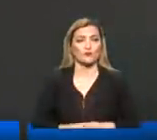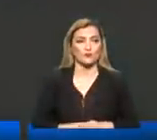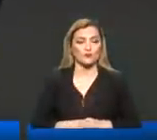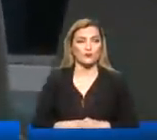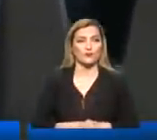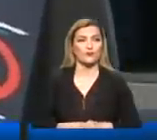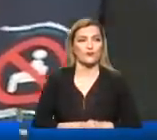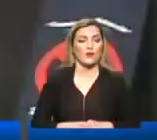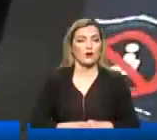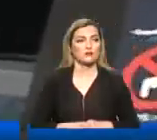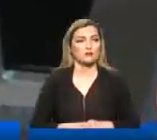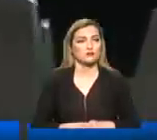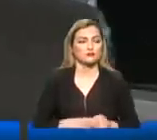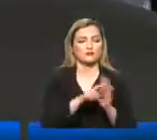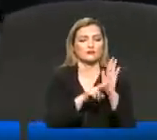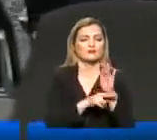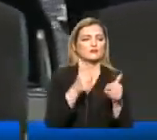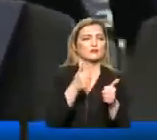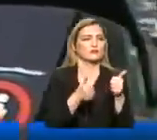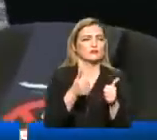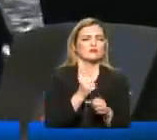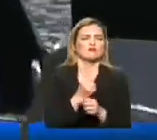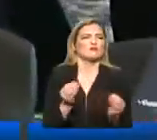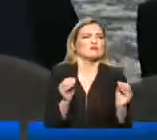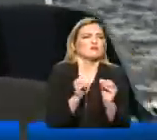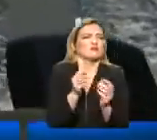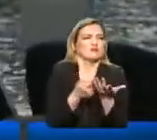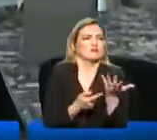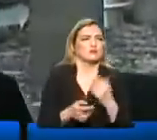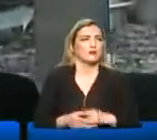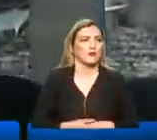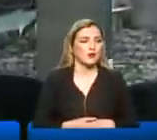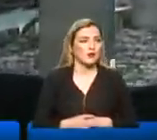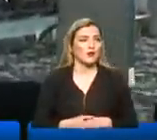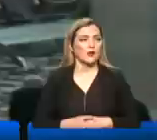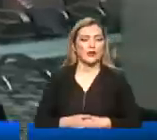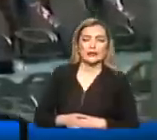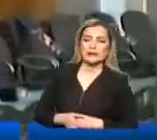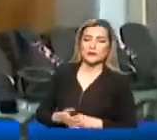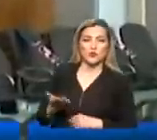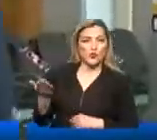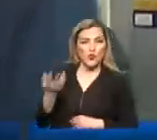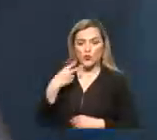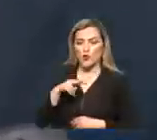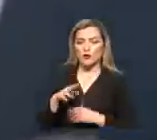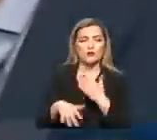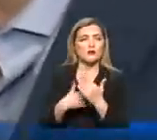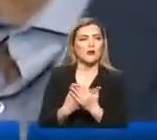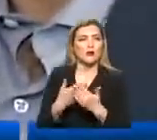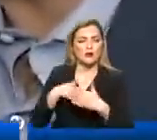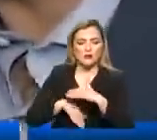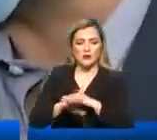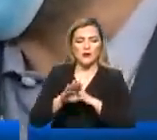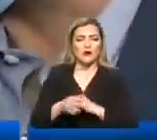Pero ¿qué otros protocolos están tomando aquí en esta terminal? Bueno, hemos visto justamente también todos los protocolos para el